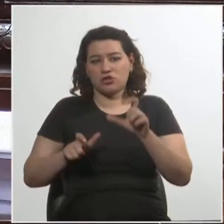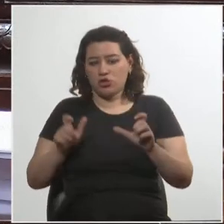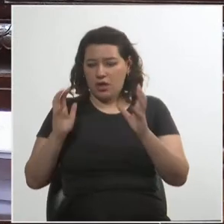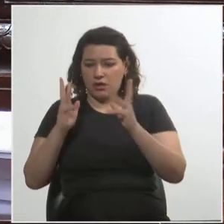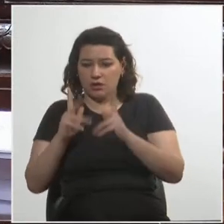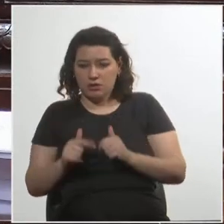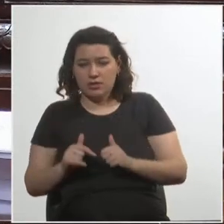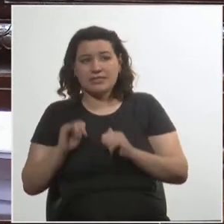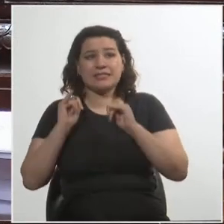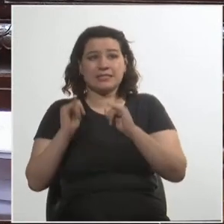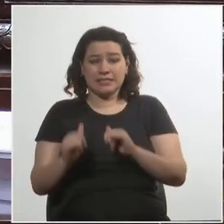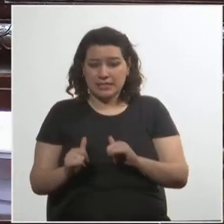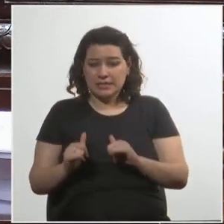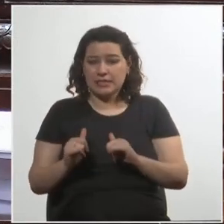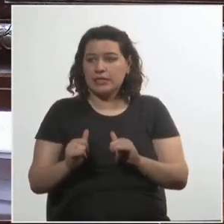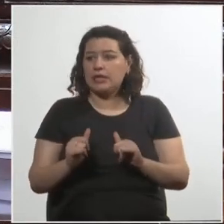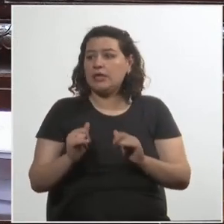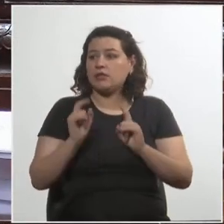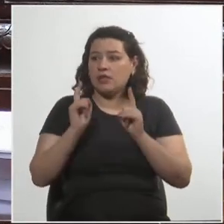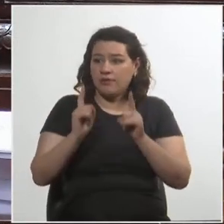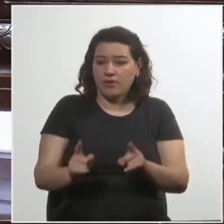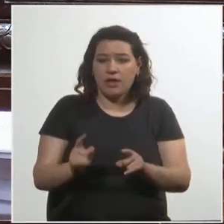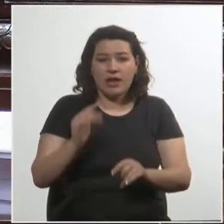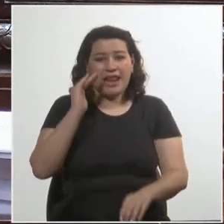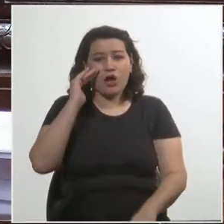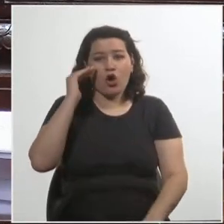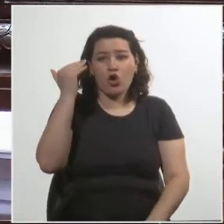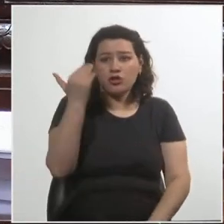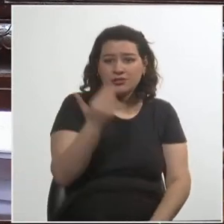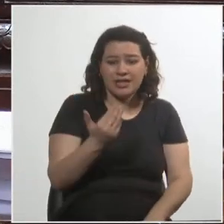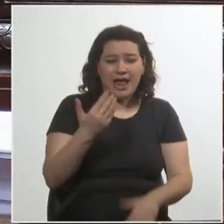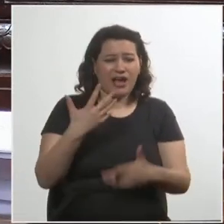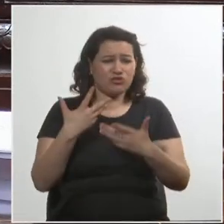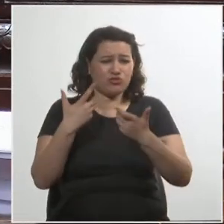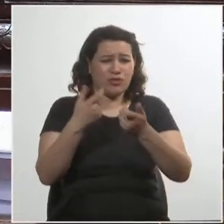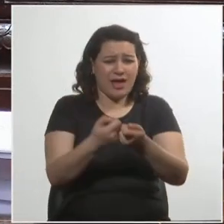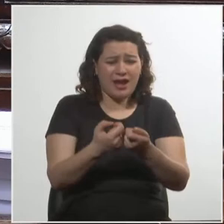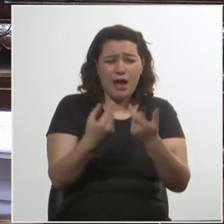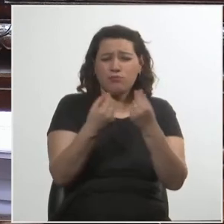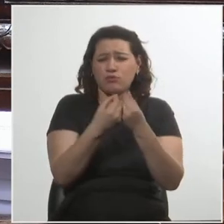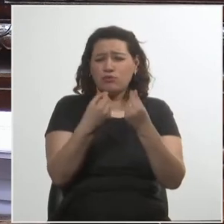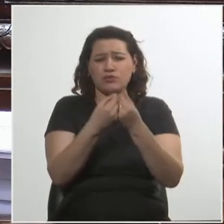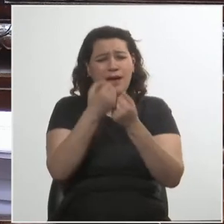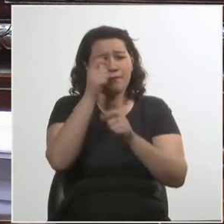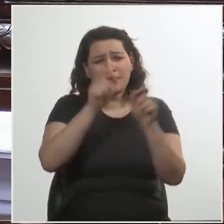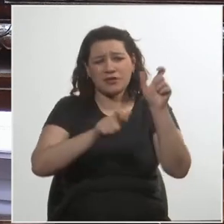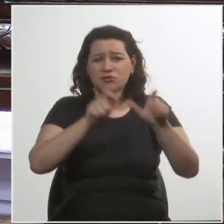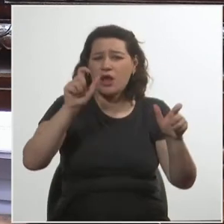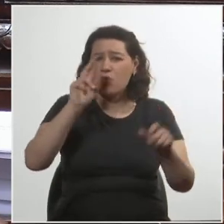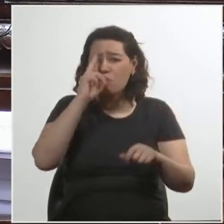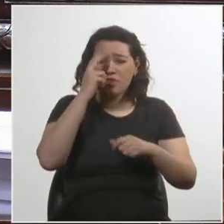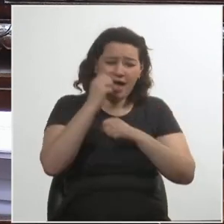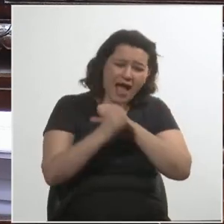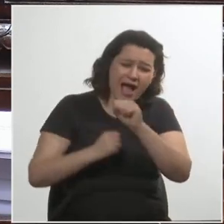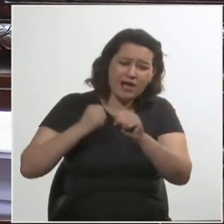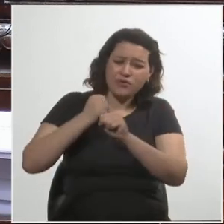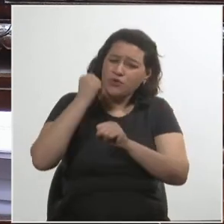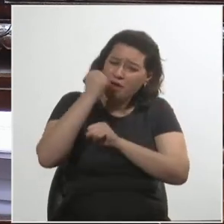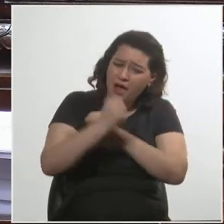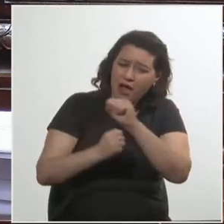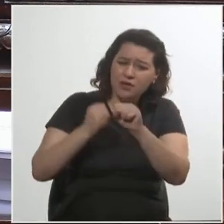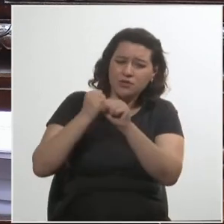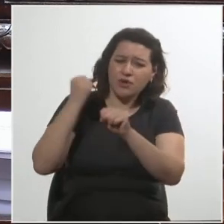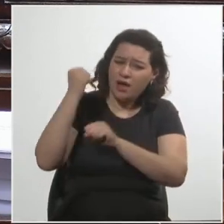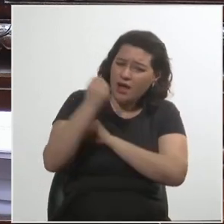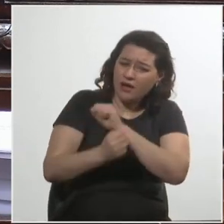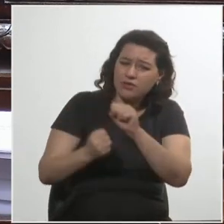vaya que reparar y reconocer a tantos uruguayos que durante tantos años han contenido